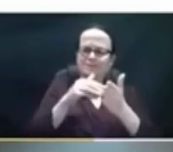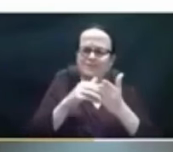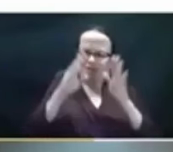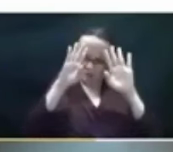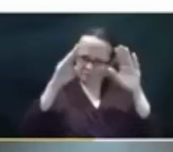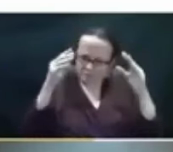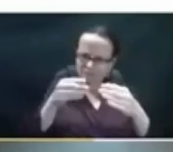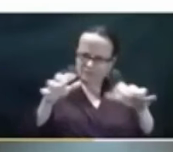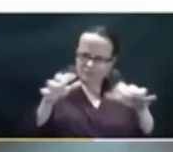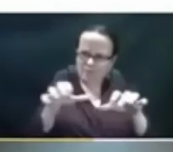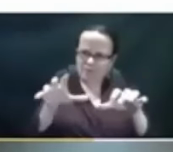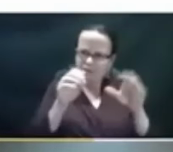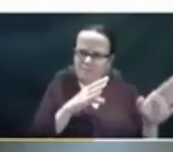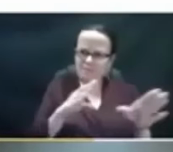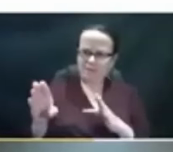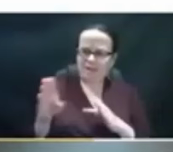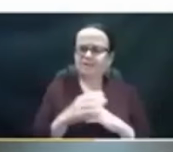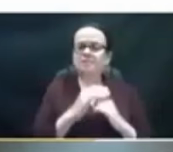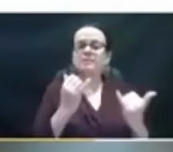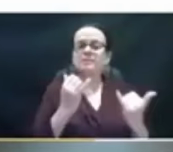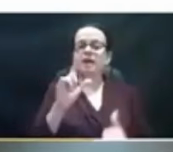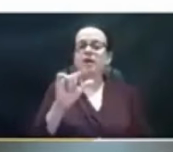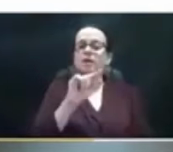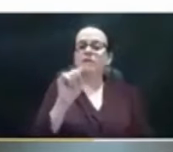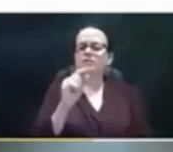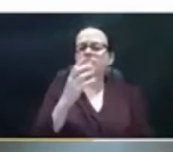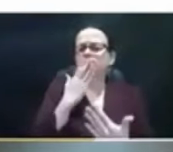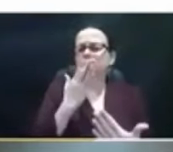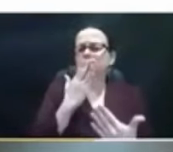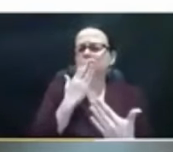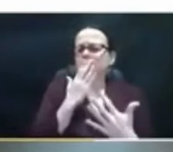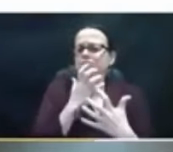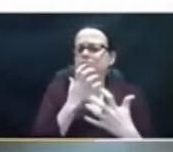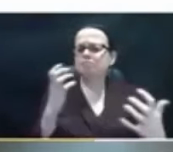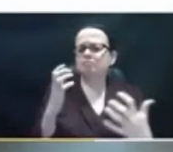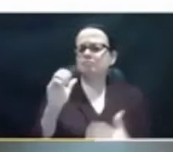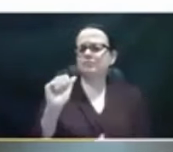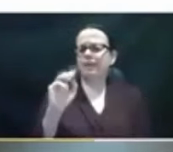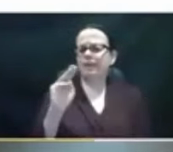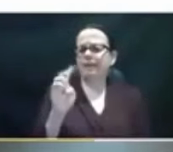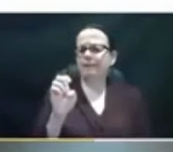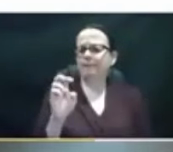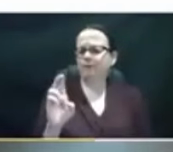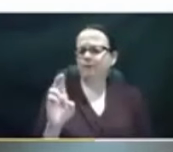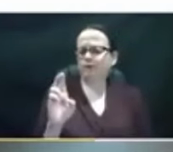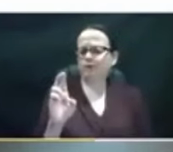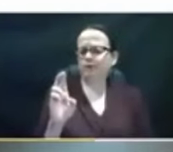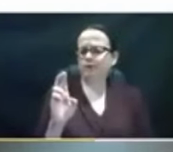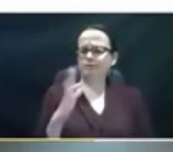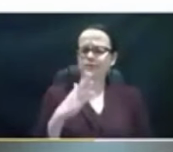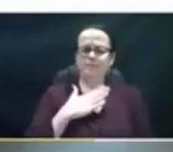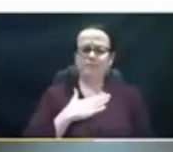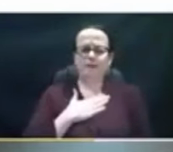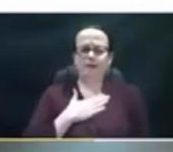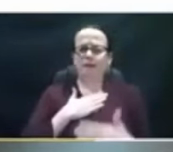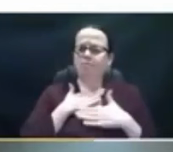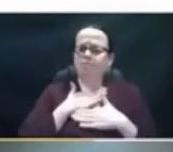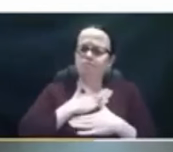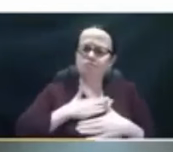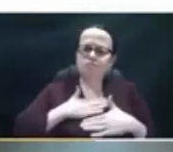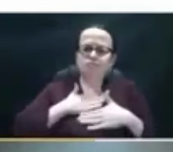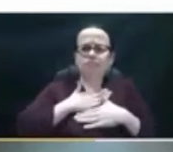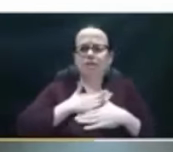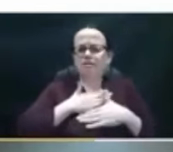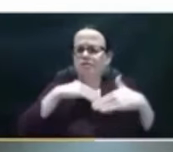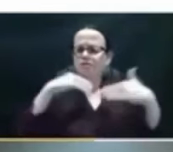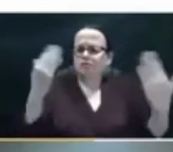son clave para la planificación central de la persona? Sí, muchísimas gracias, Amber.